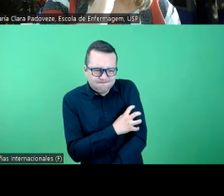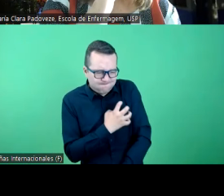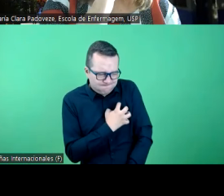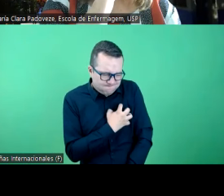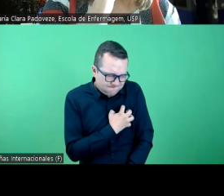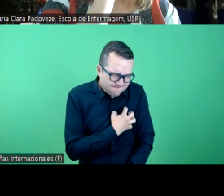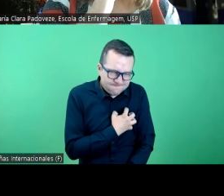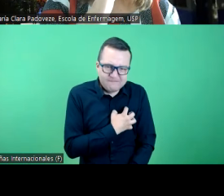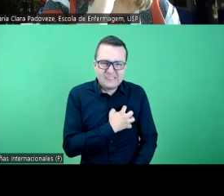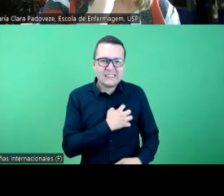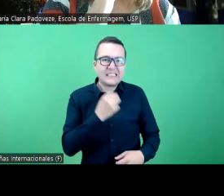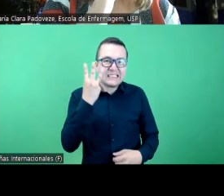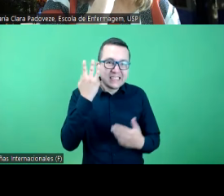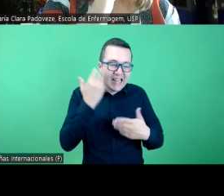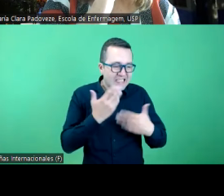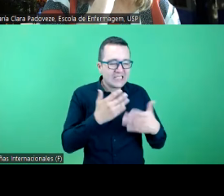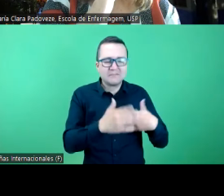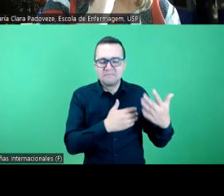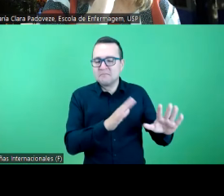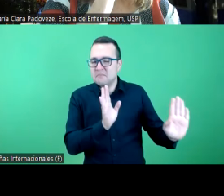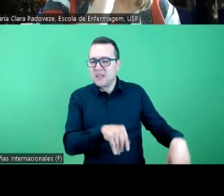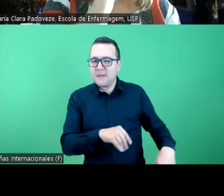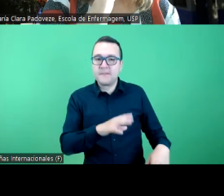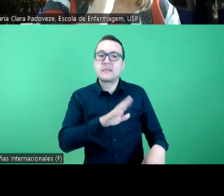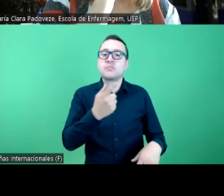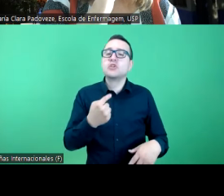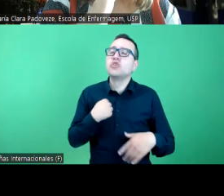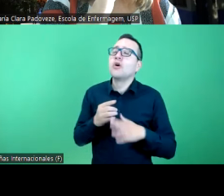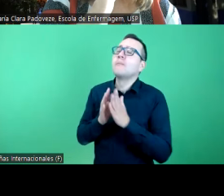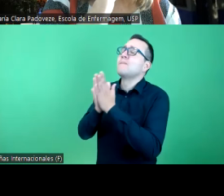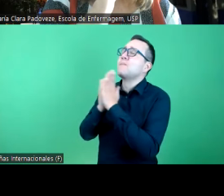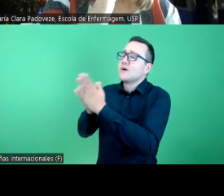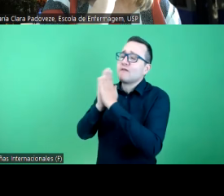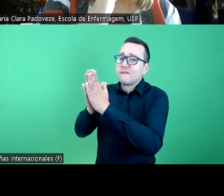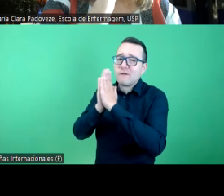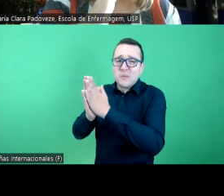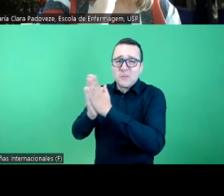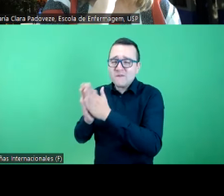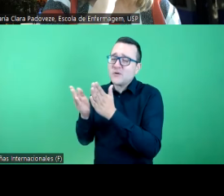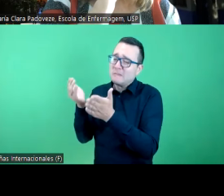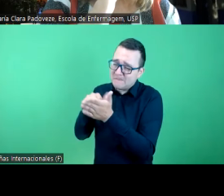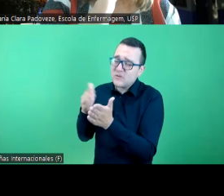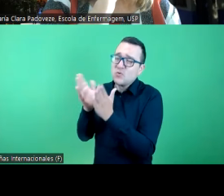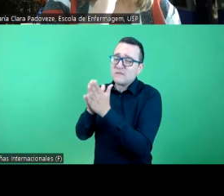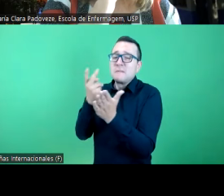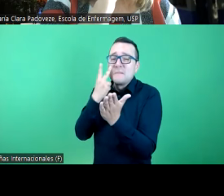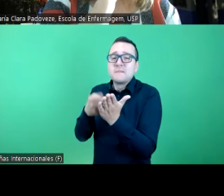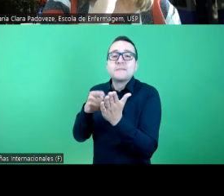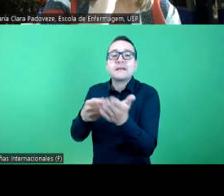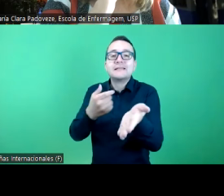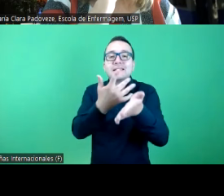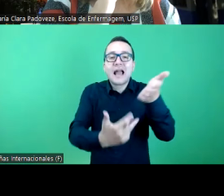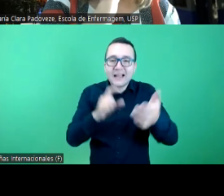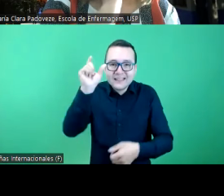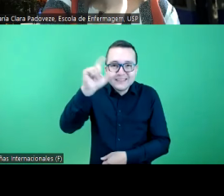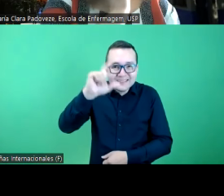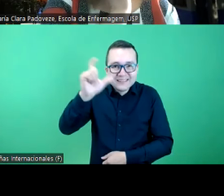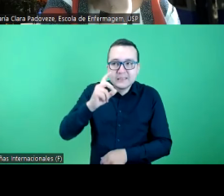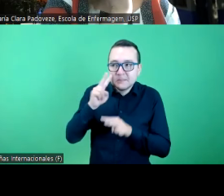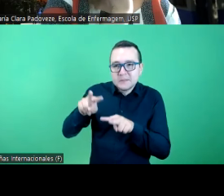manos un análisis de sangre que le supliqué realice, este daba más de 20.000 glóbulos